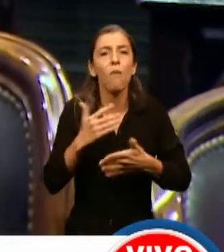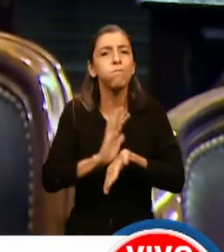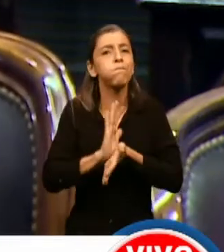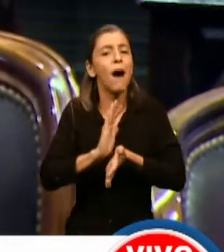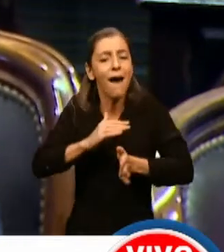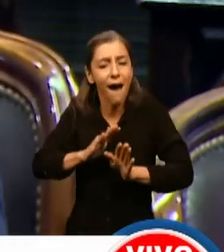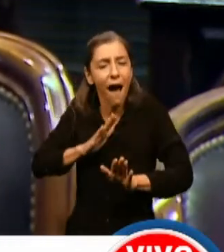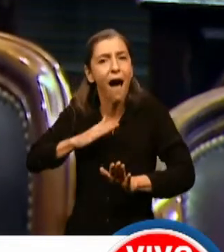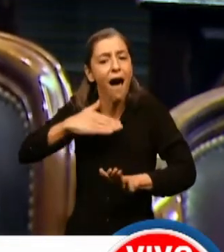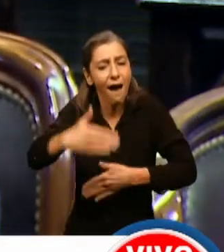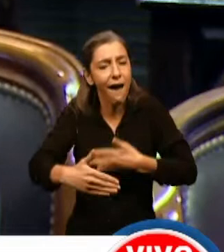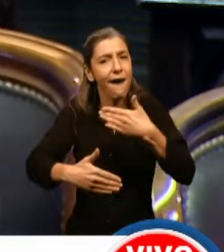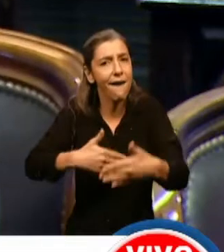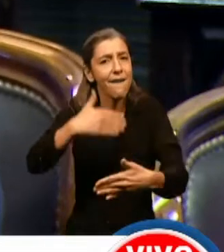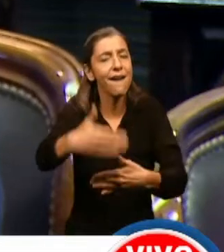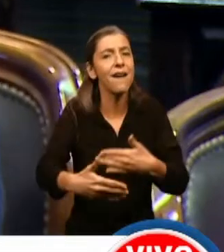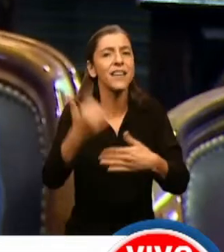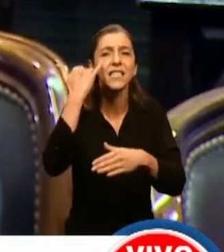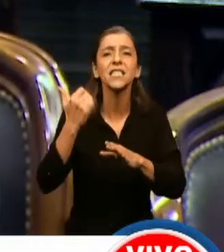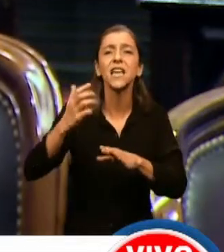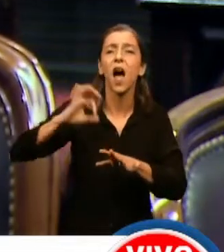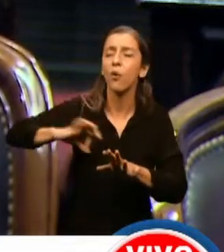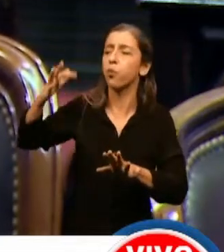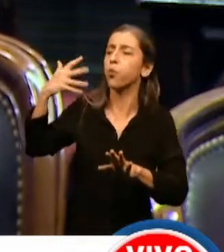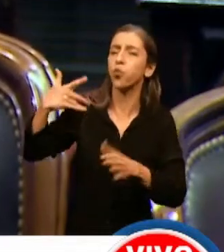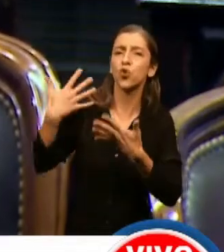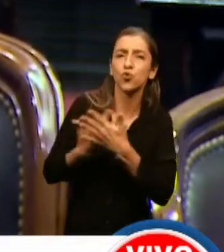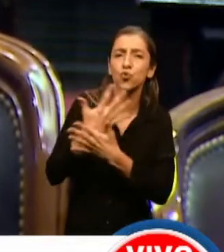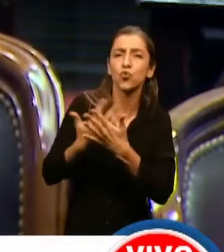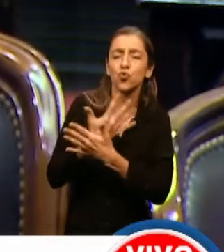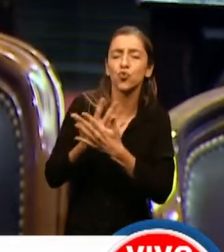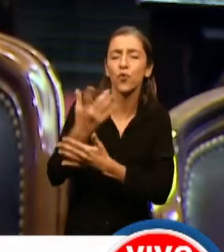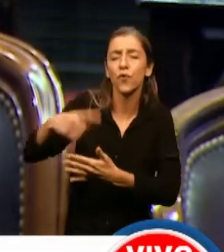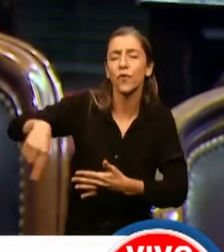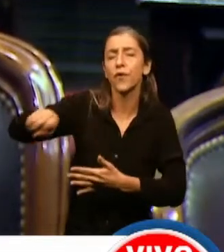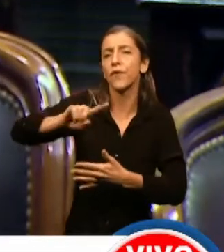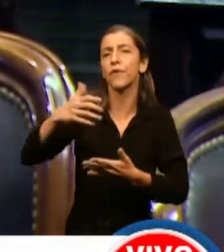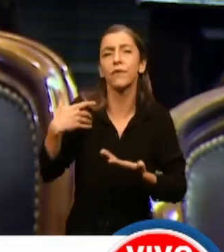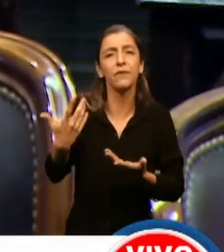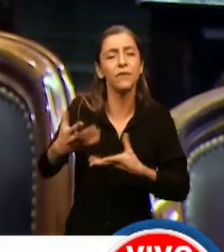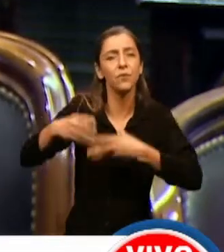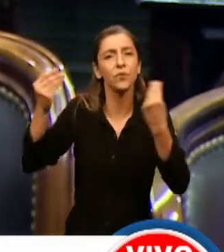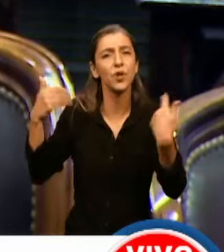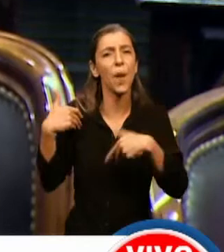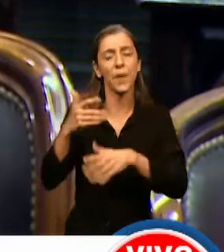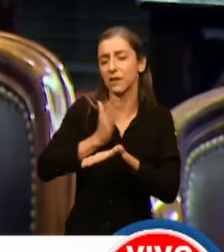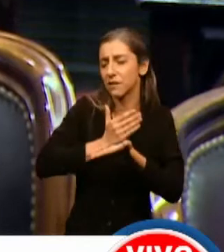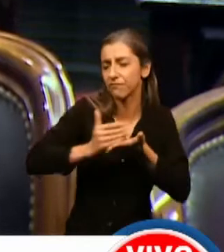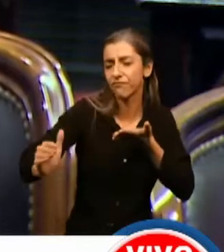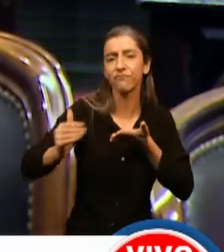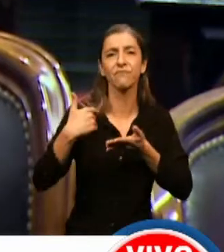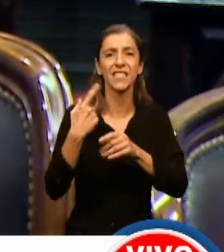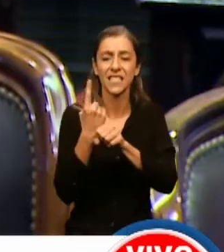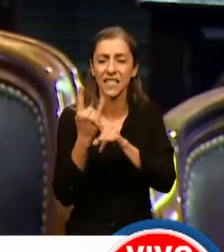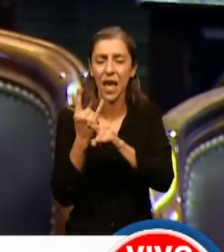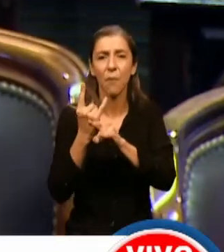Bastante han sufrido y padecido estas personas en sus vidas, expulsadas, como les decía, desde muy chicas